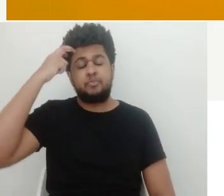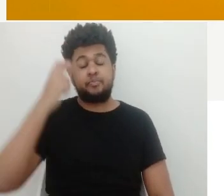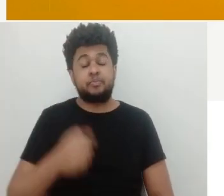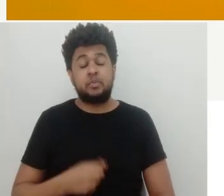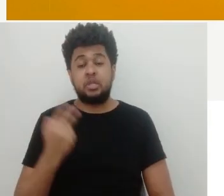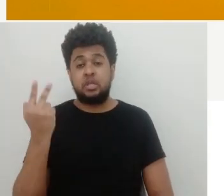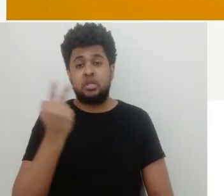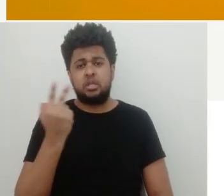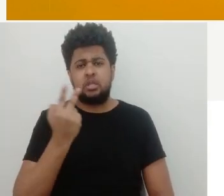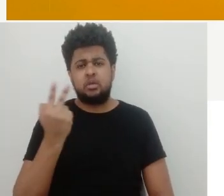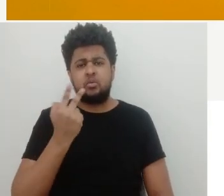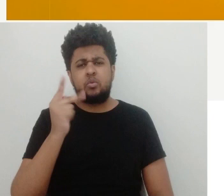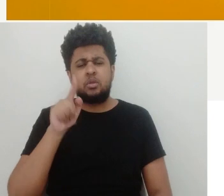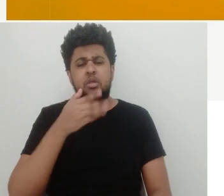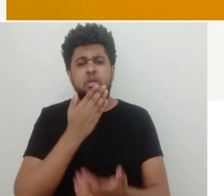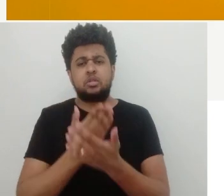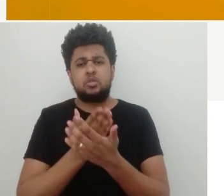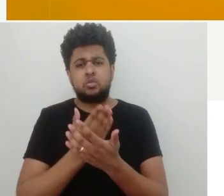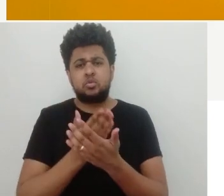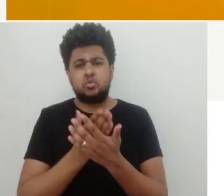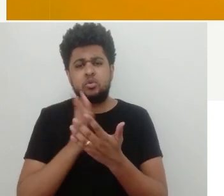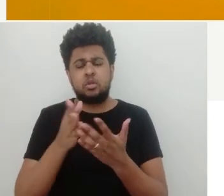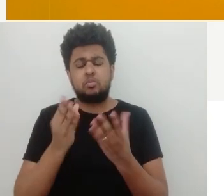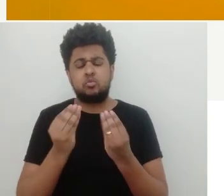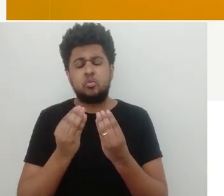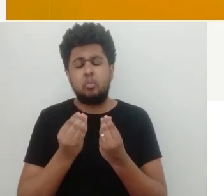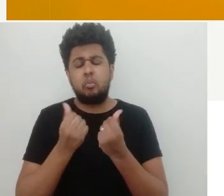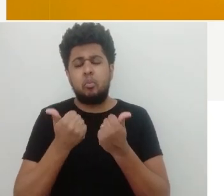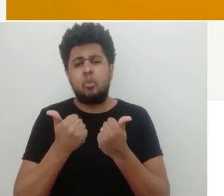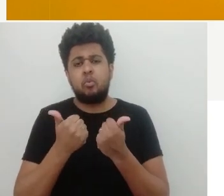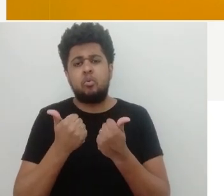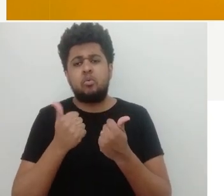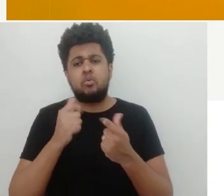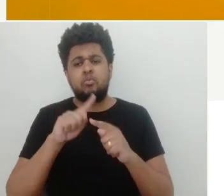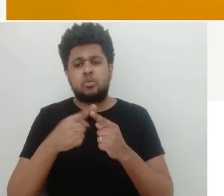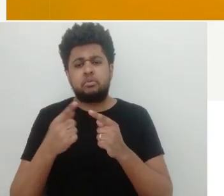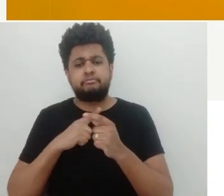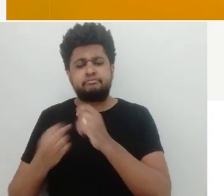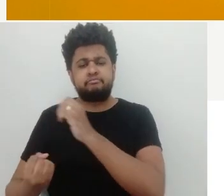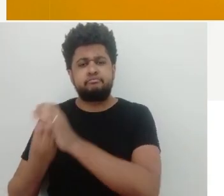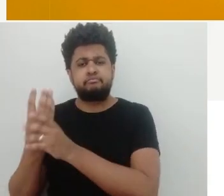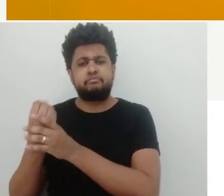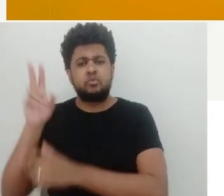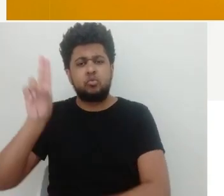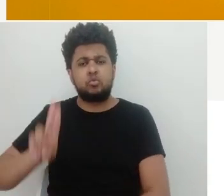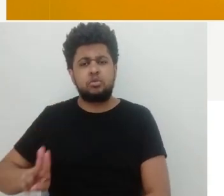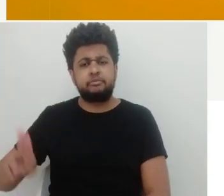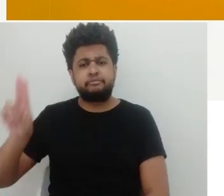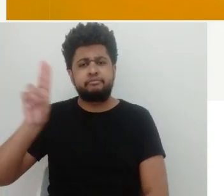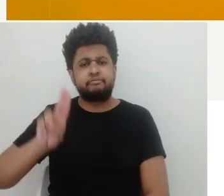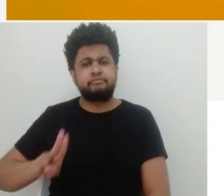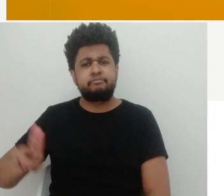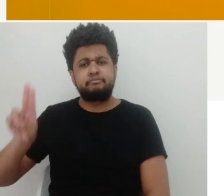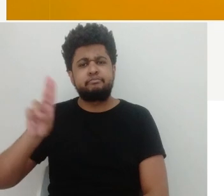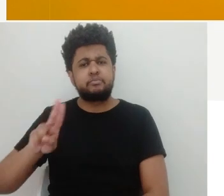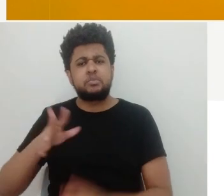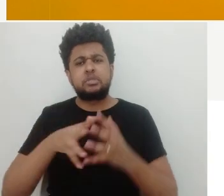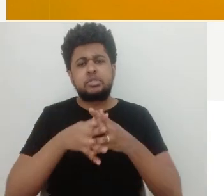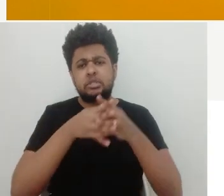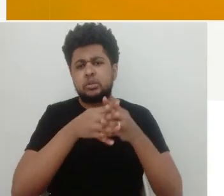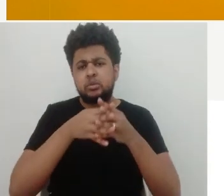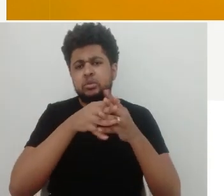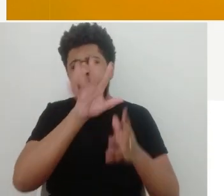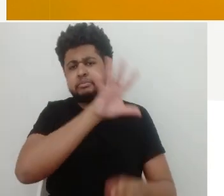étnicos que surgen en las universidades norteamericanas en los años 60, de la mano también de los estudios de